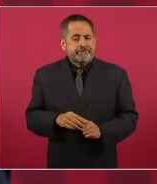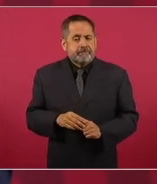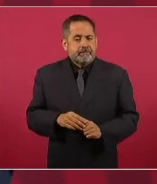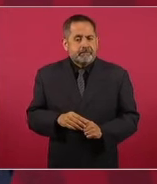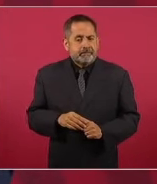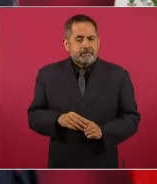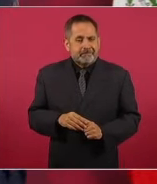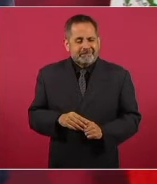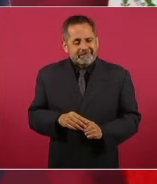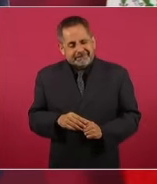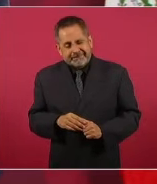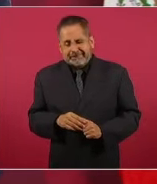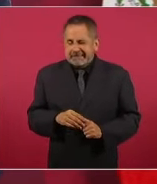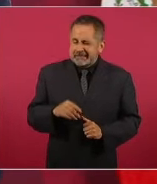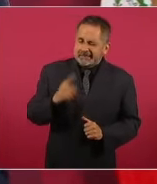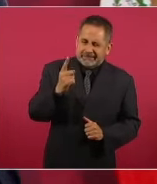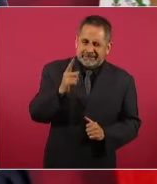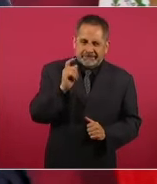está más